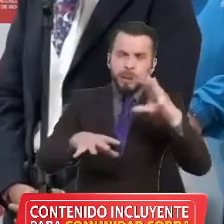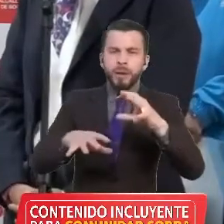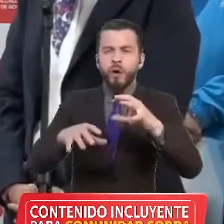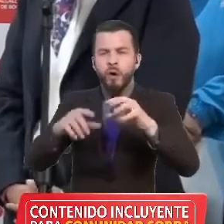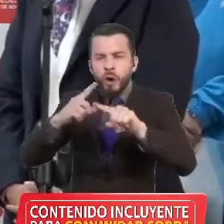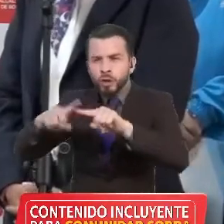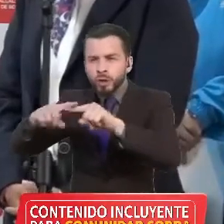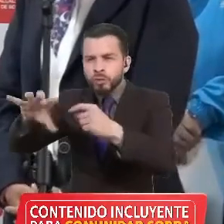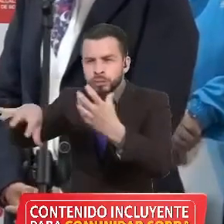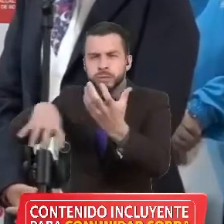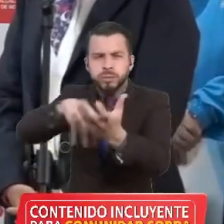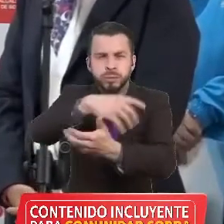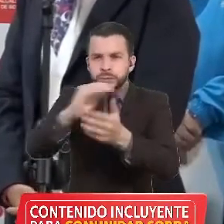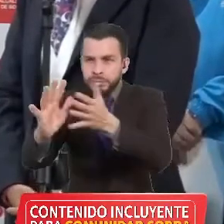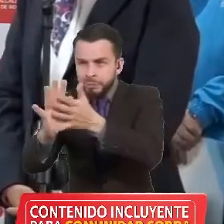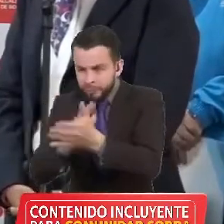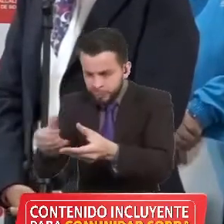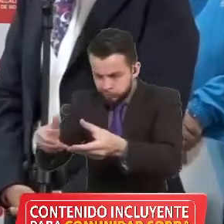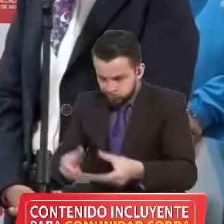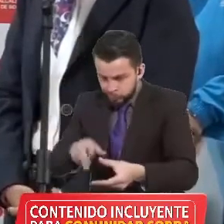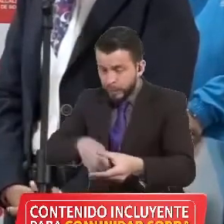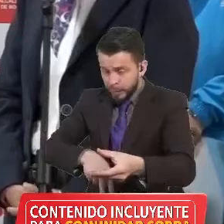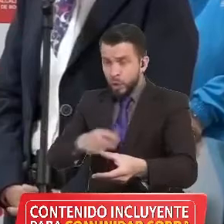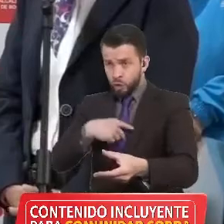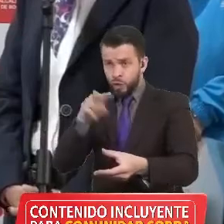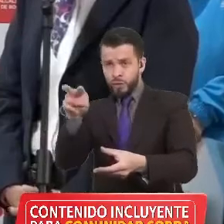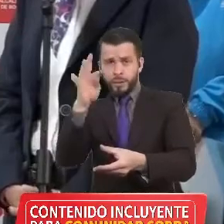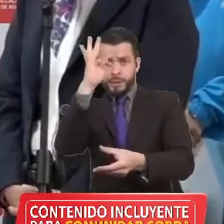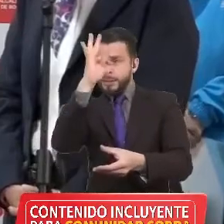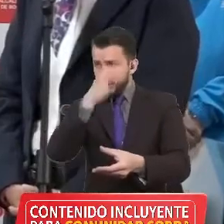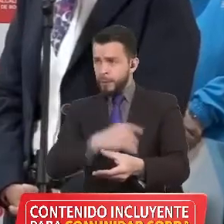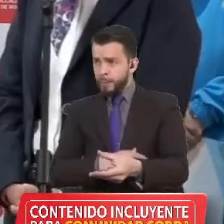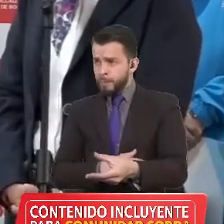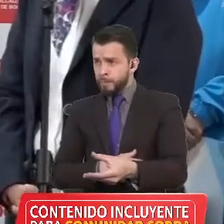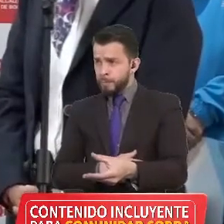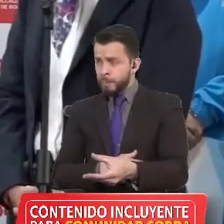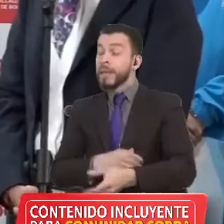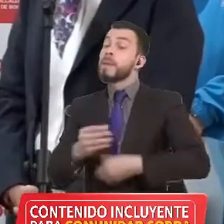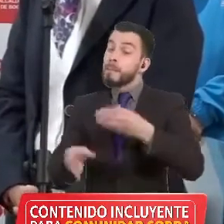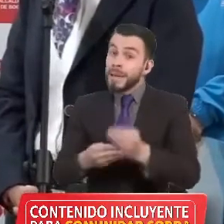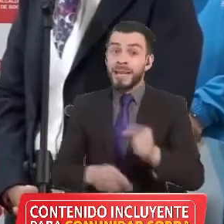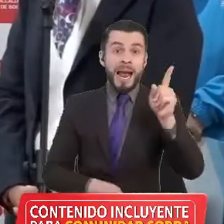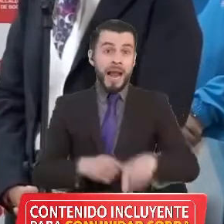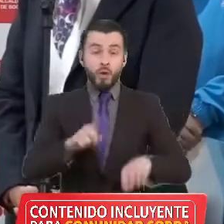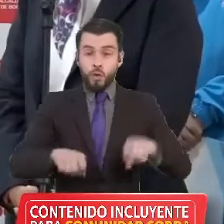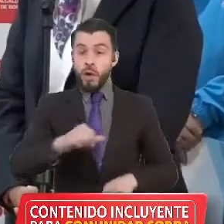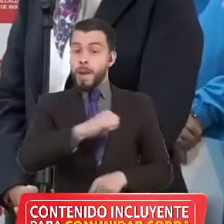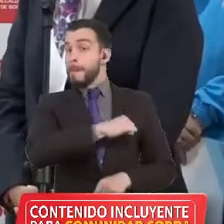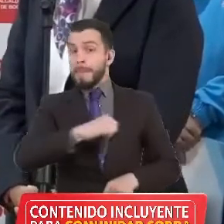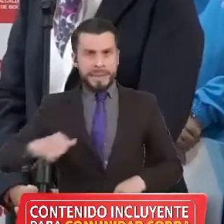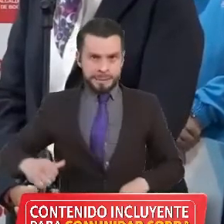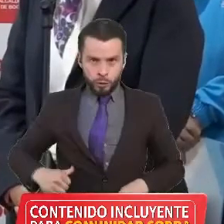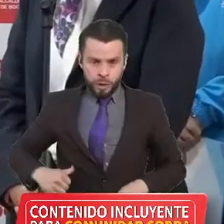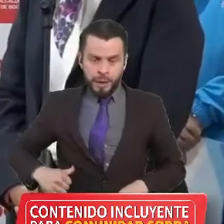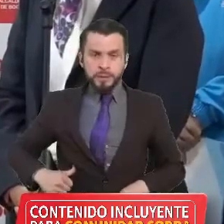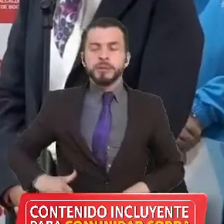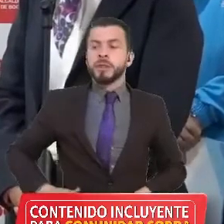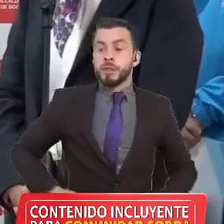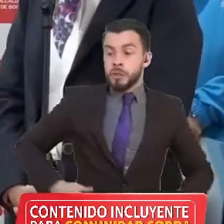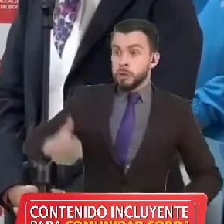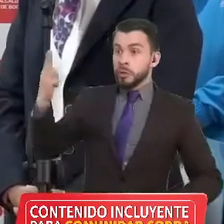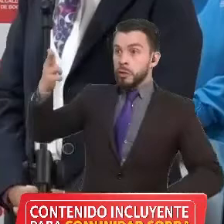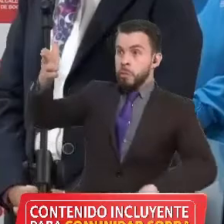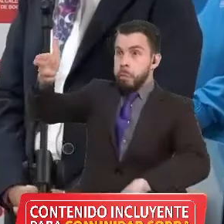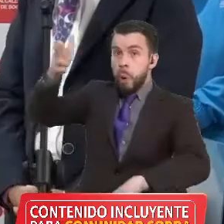preocupación alegaciones de uso de armas letales por parte de particulares para atacar la protesta